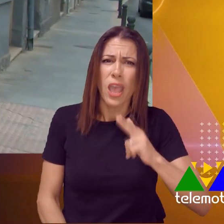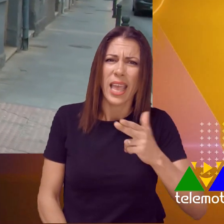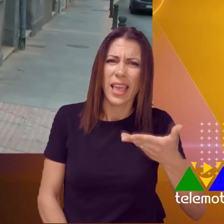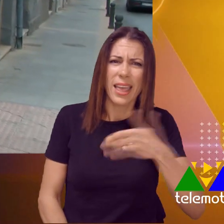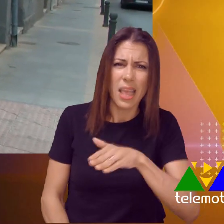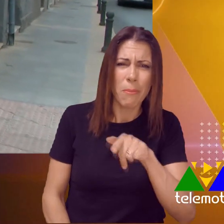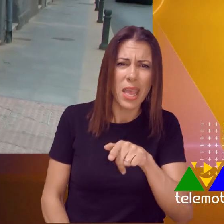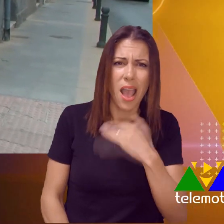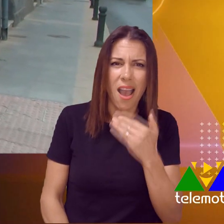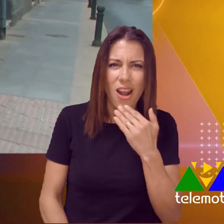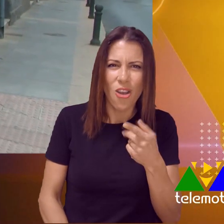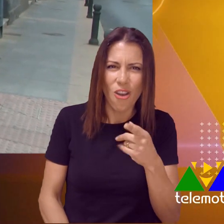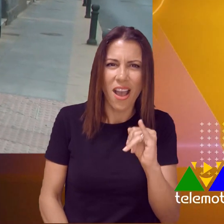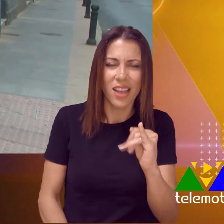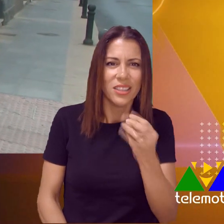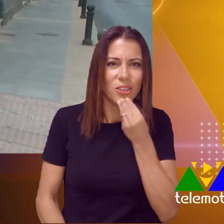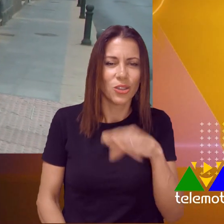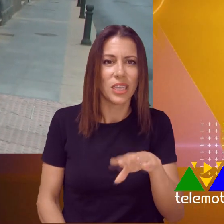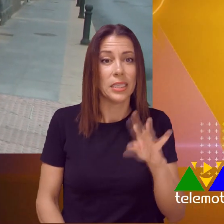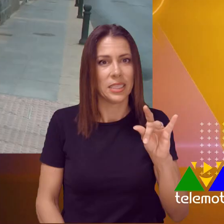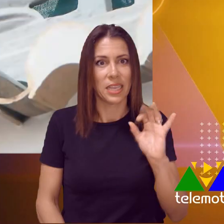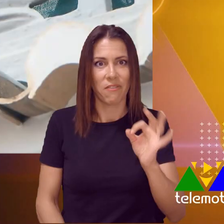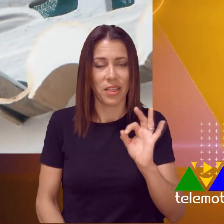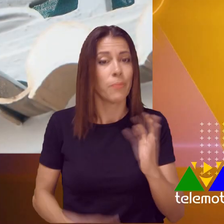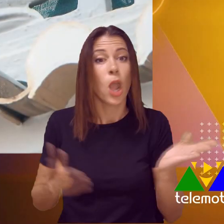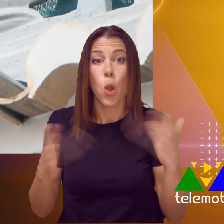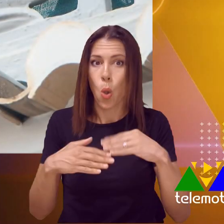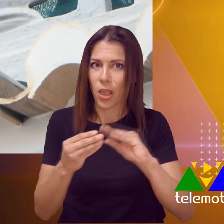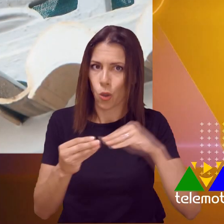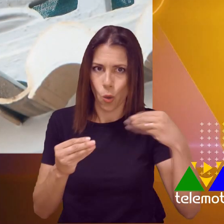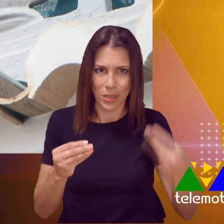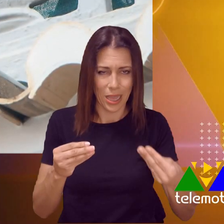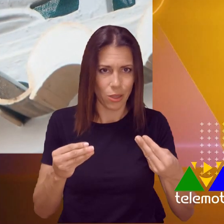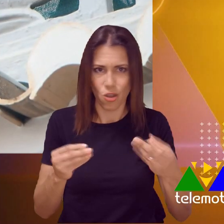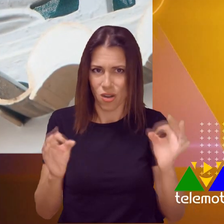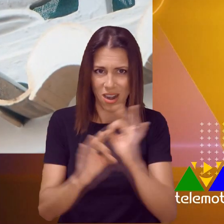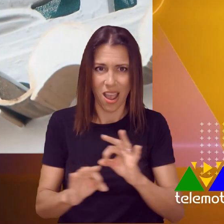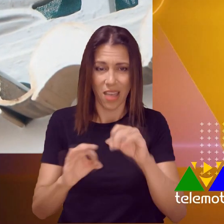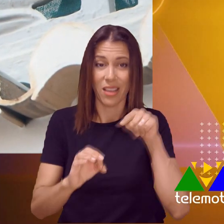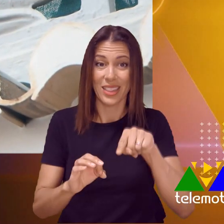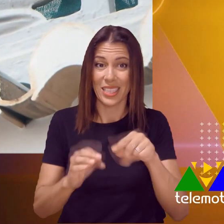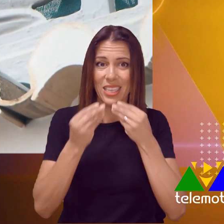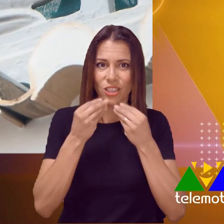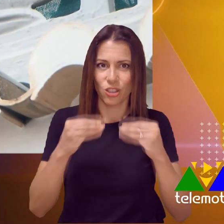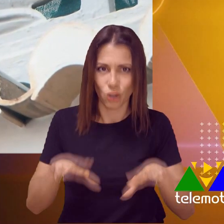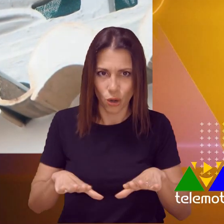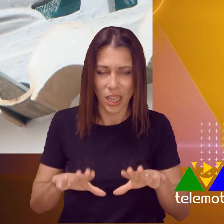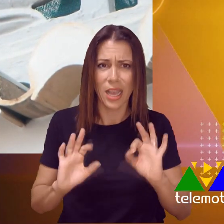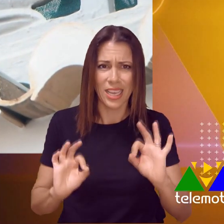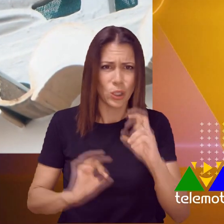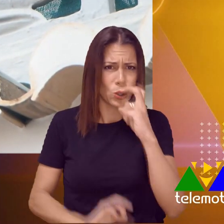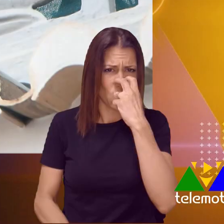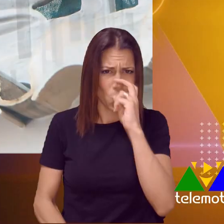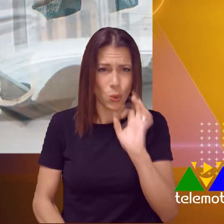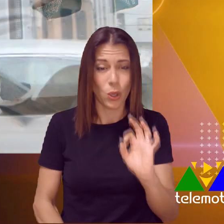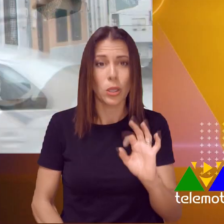ahí de misterio. Es verdad que no hay documentación de ningún tipo de esa historia tan curiosa,